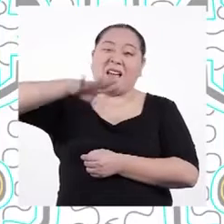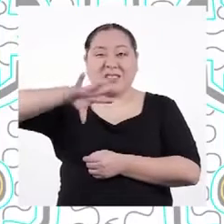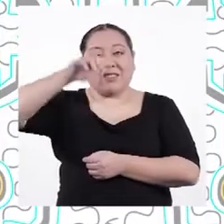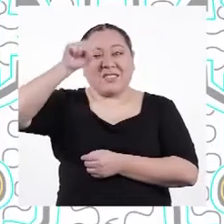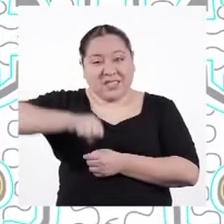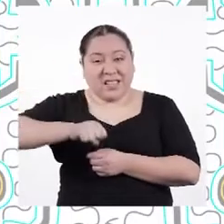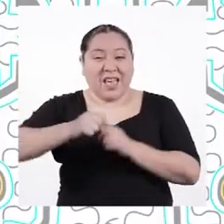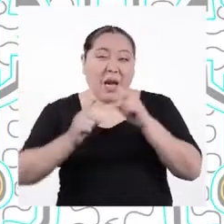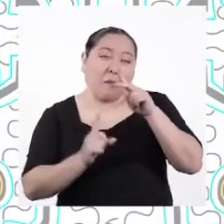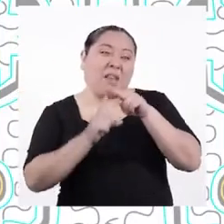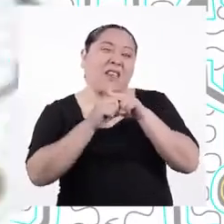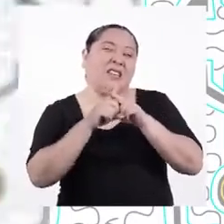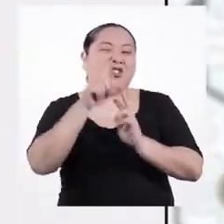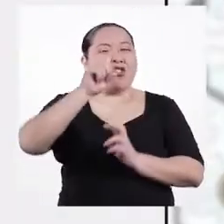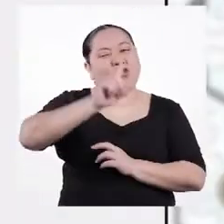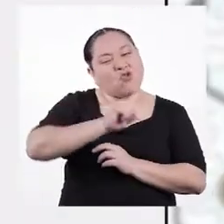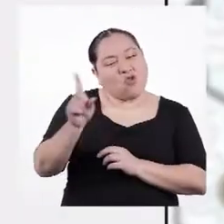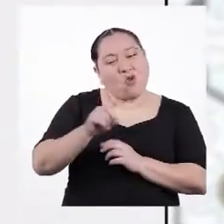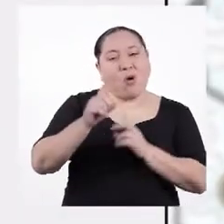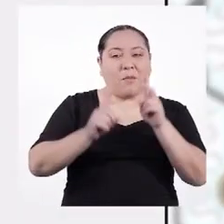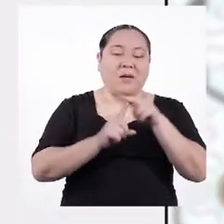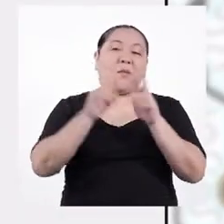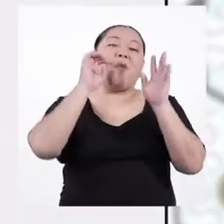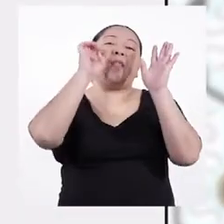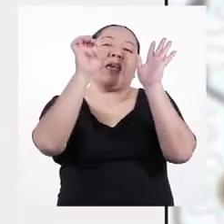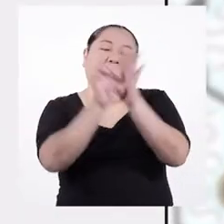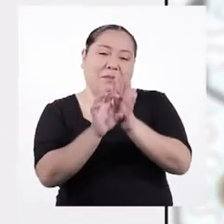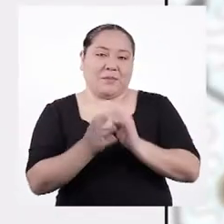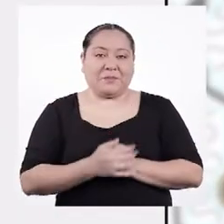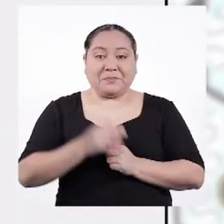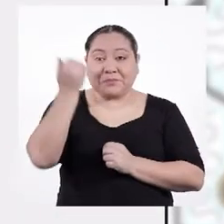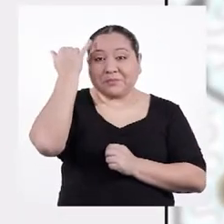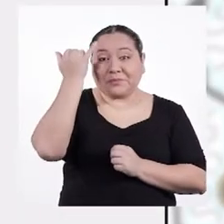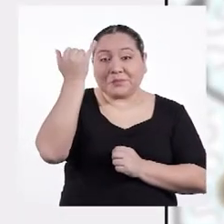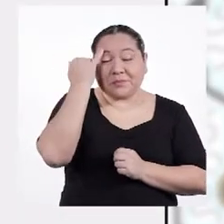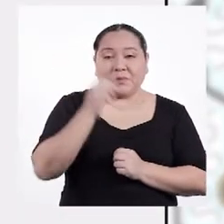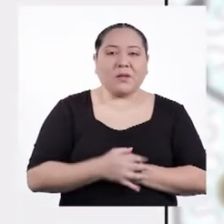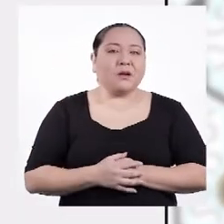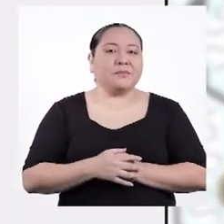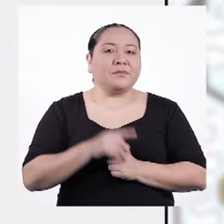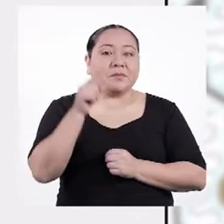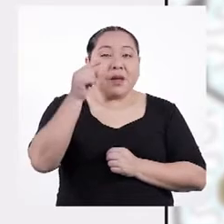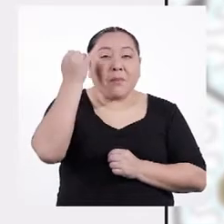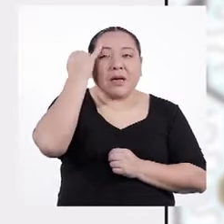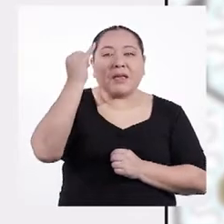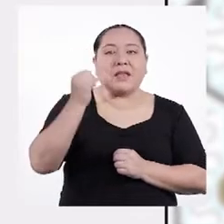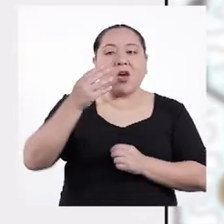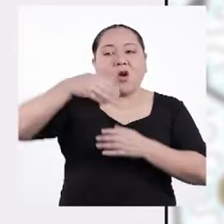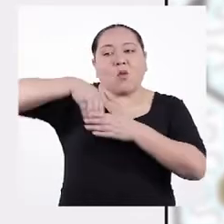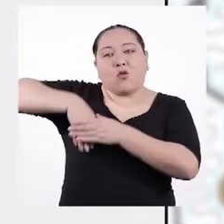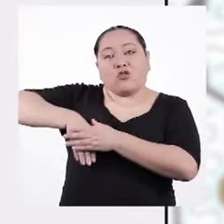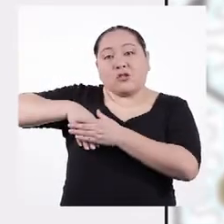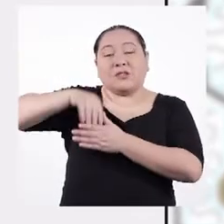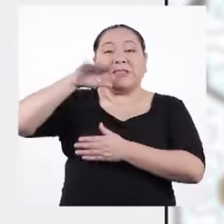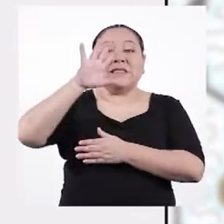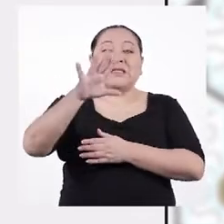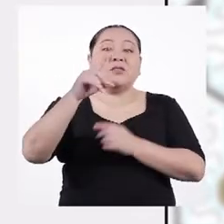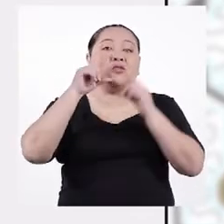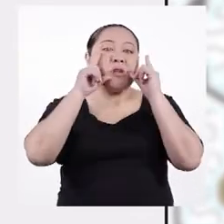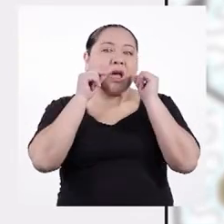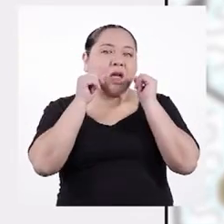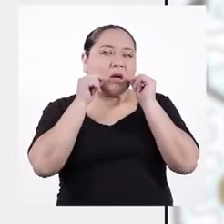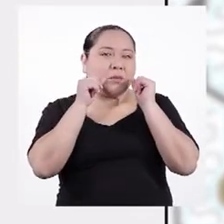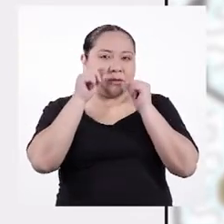suceder. Pongamos un ejemplo. Imagina que tienes en tu bolsillo 5 caramelos, de los cuales 2 de